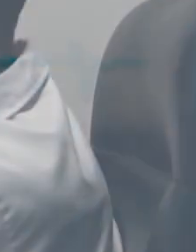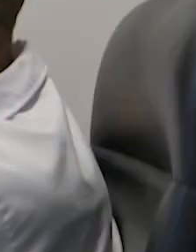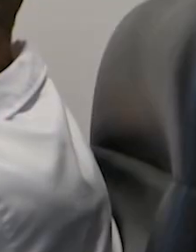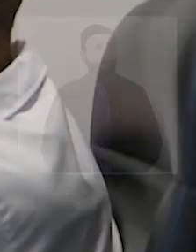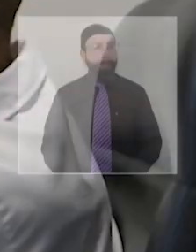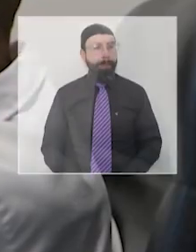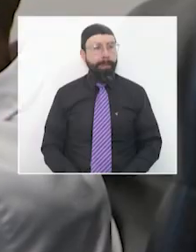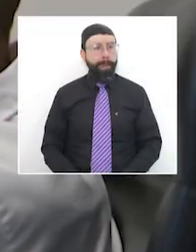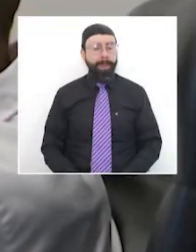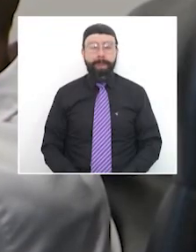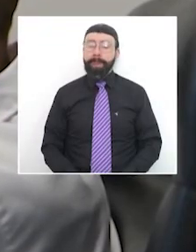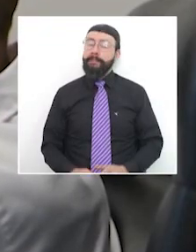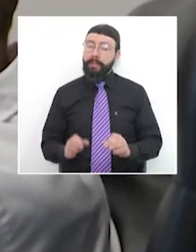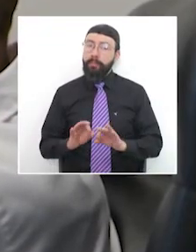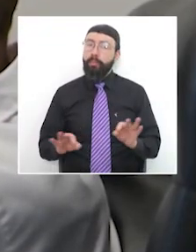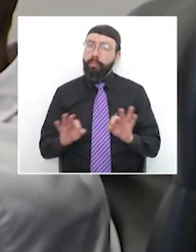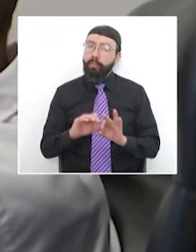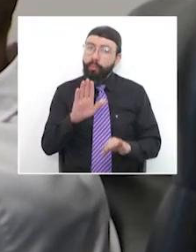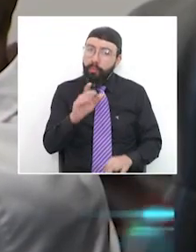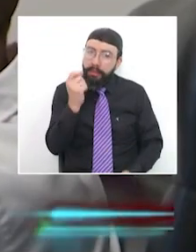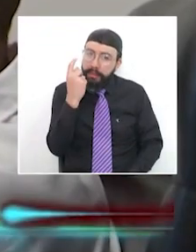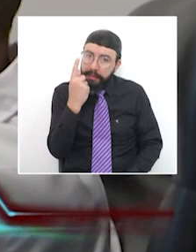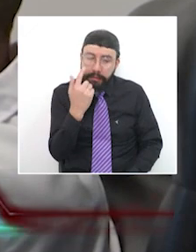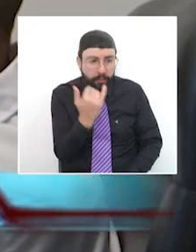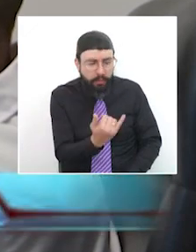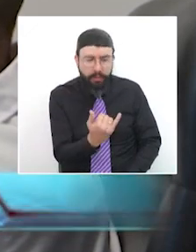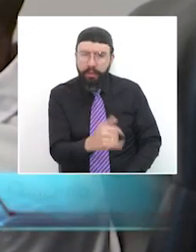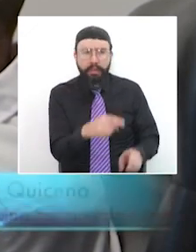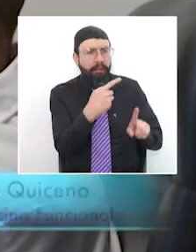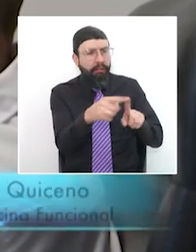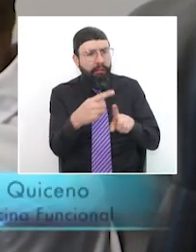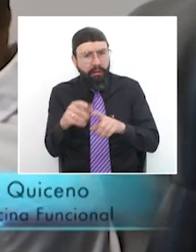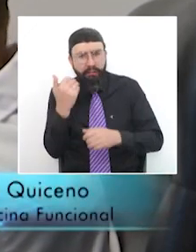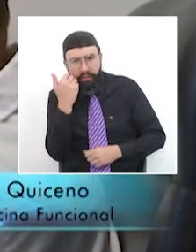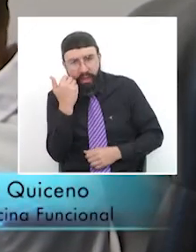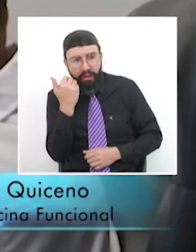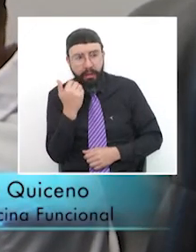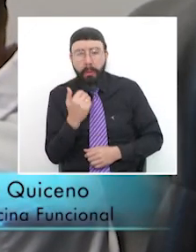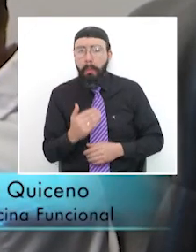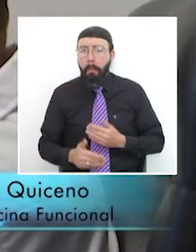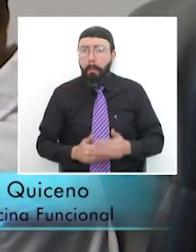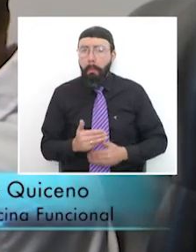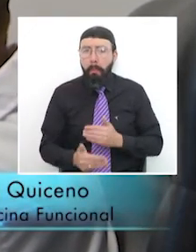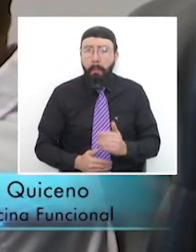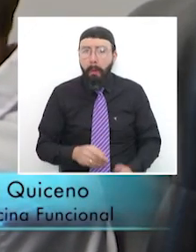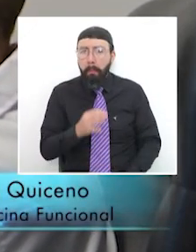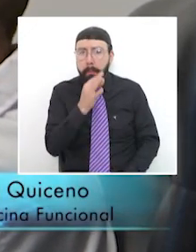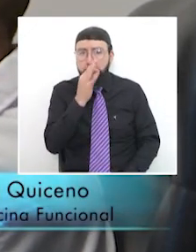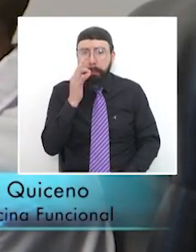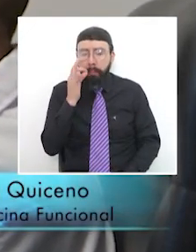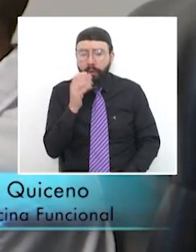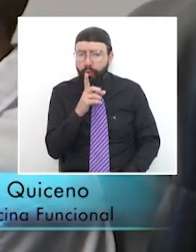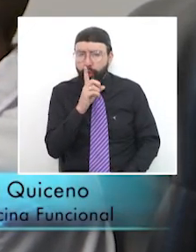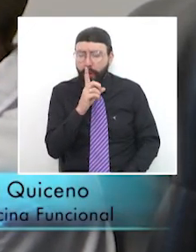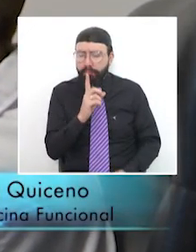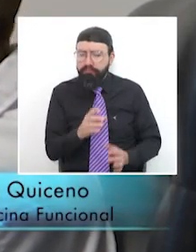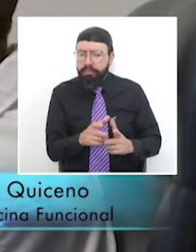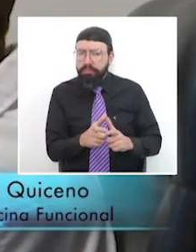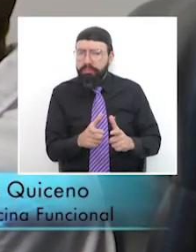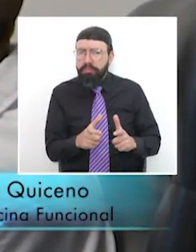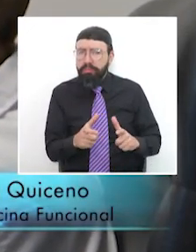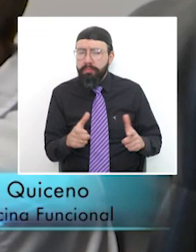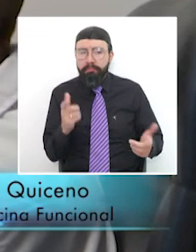Es muy importante que ustedes entiendan que la mayoría de las enfermedades son silenciosas. asintomáticas.